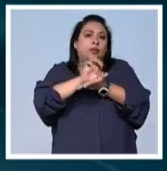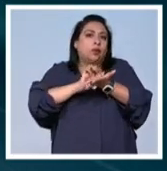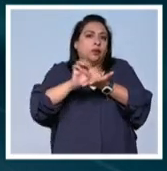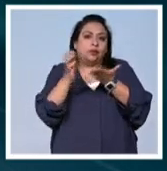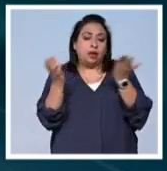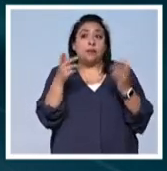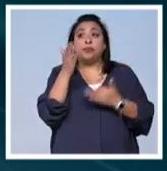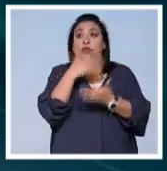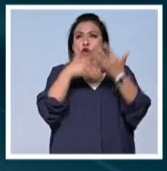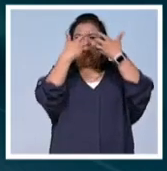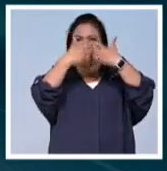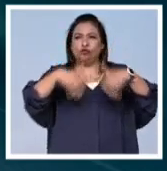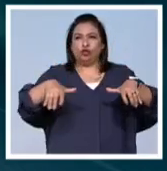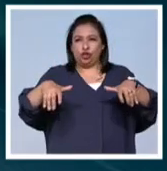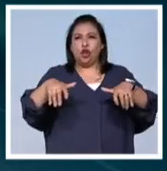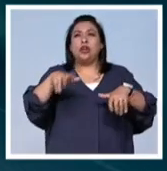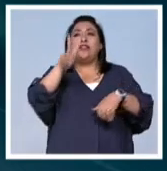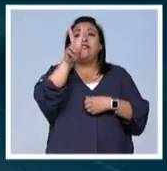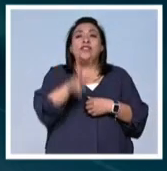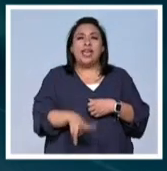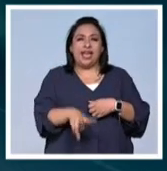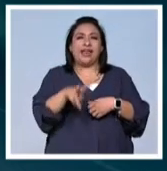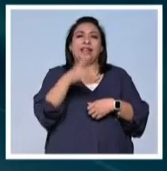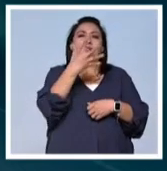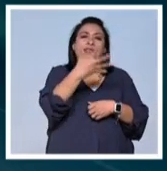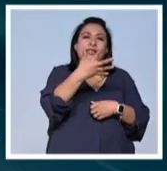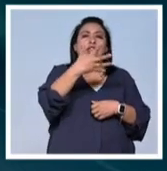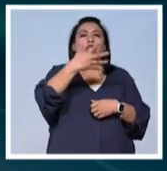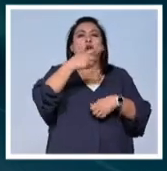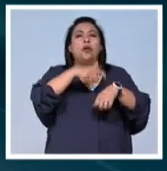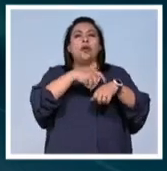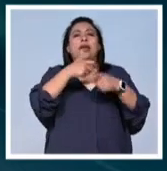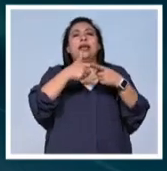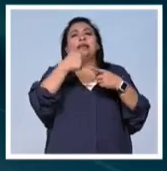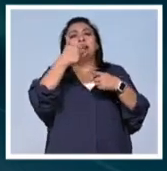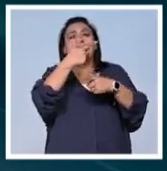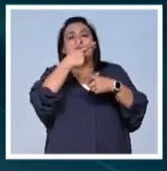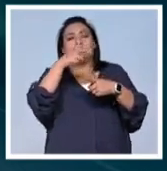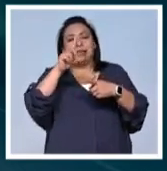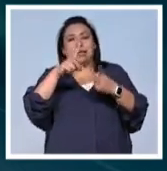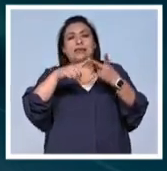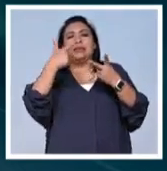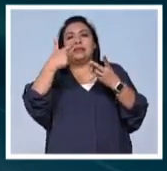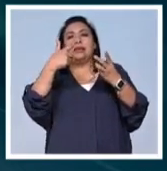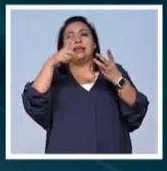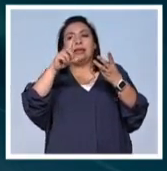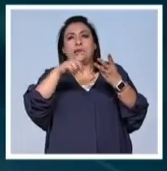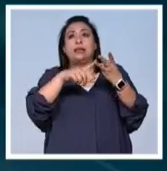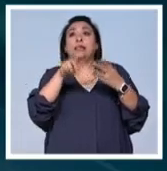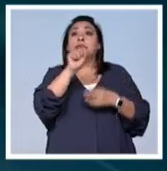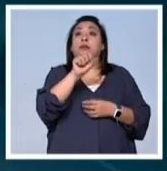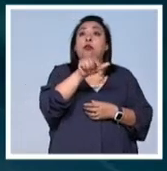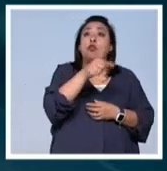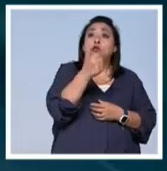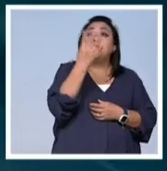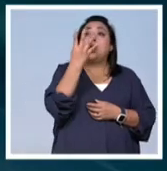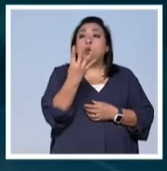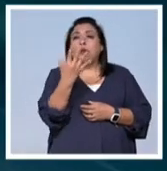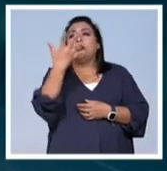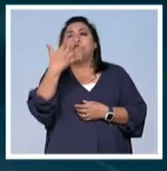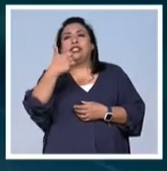todas las funciones se realizarán los viernes a las cinco seis treinta y siete treinta de la noche los sábados a las 12 a las 4 a las